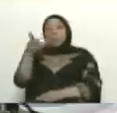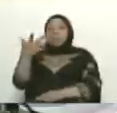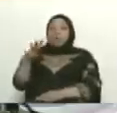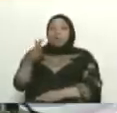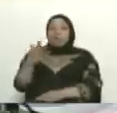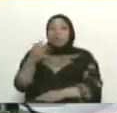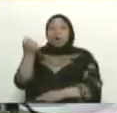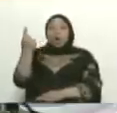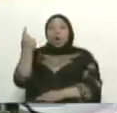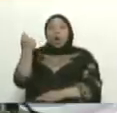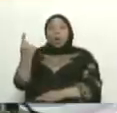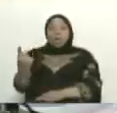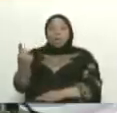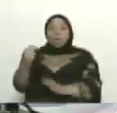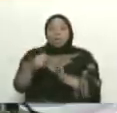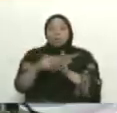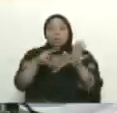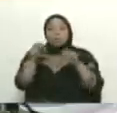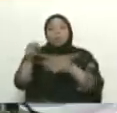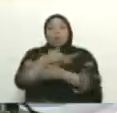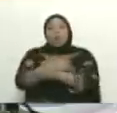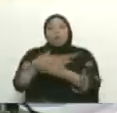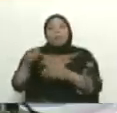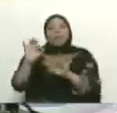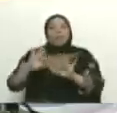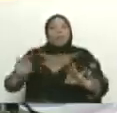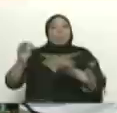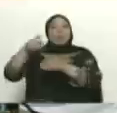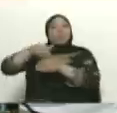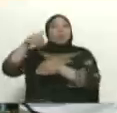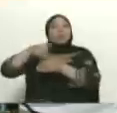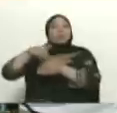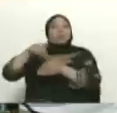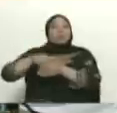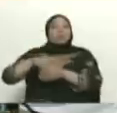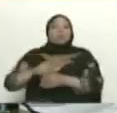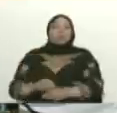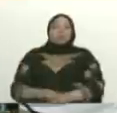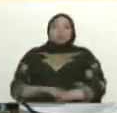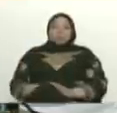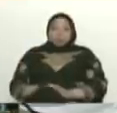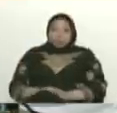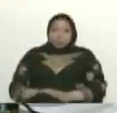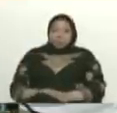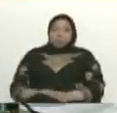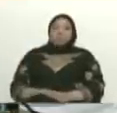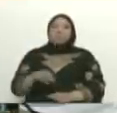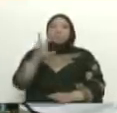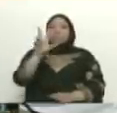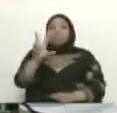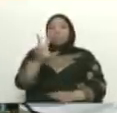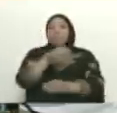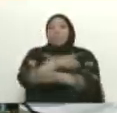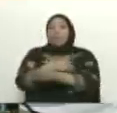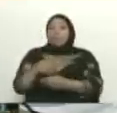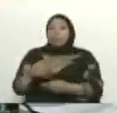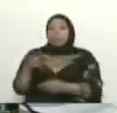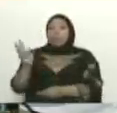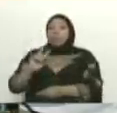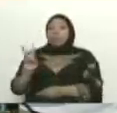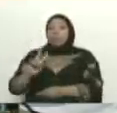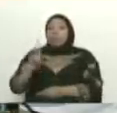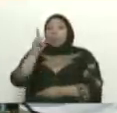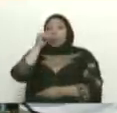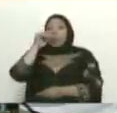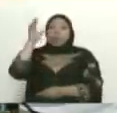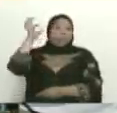habían 11.700.000 votantes en Venezuela. Pero había casi 3 millones de venezolanas y venezolanos que por